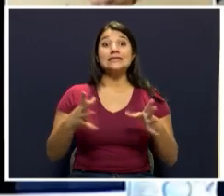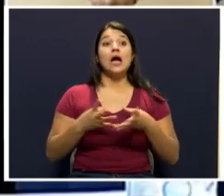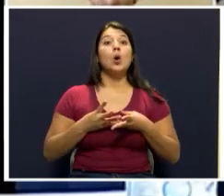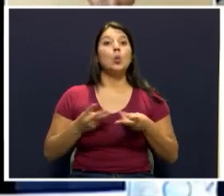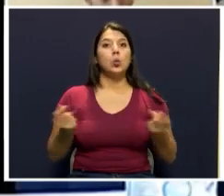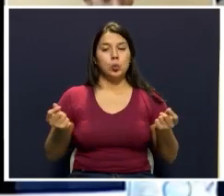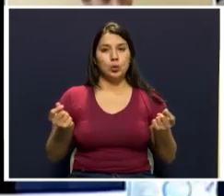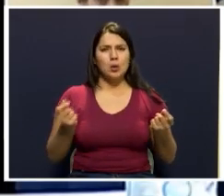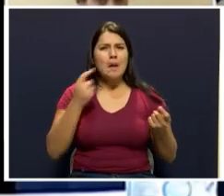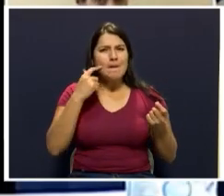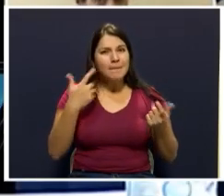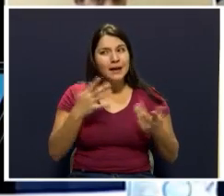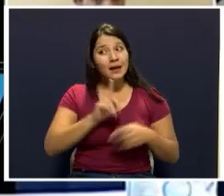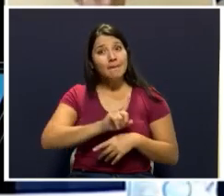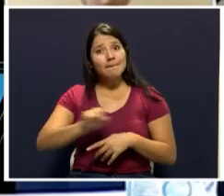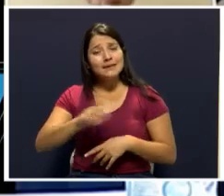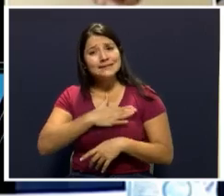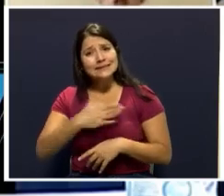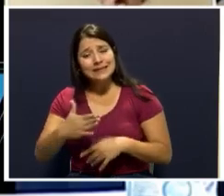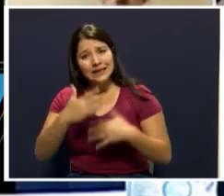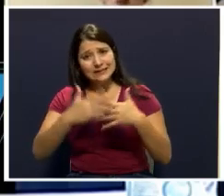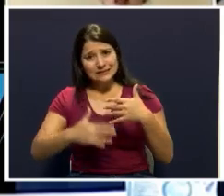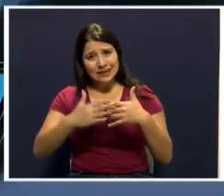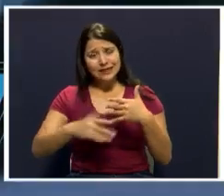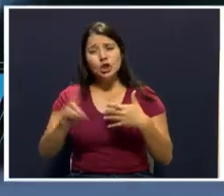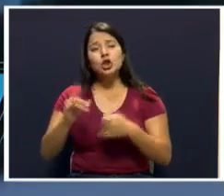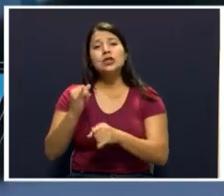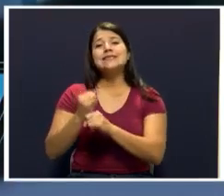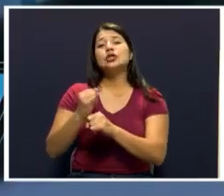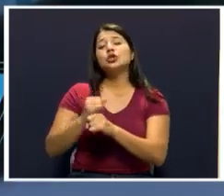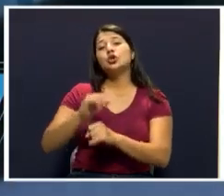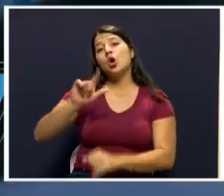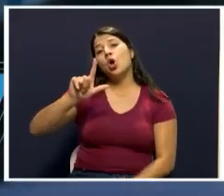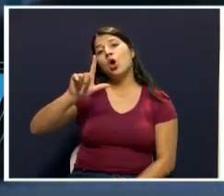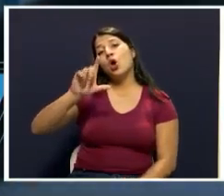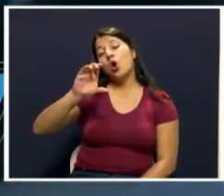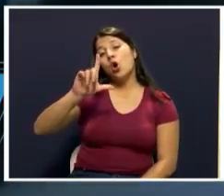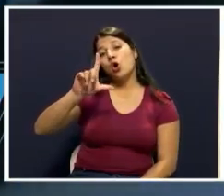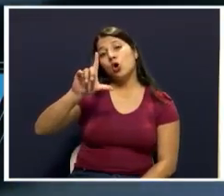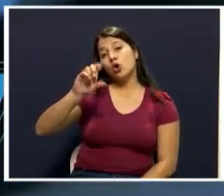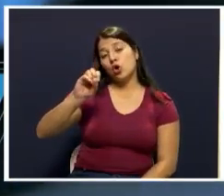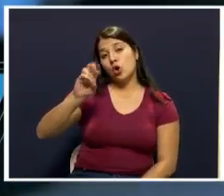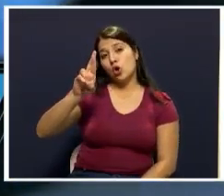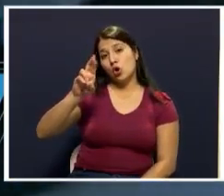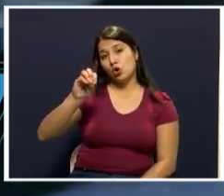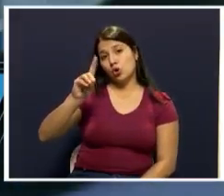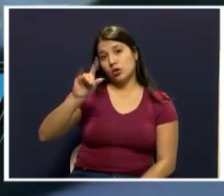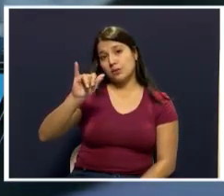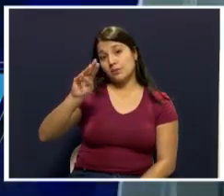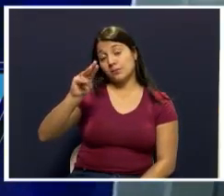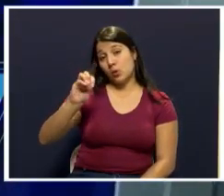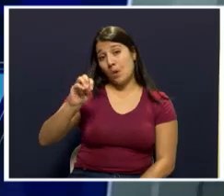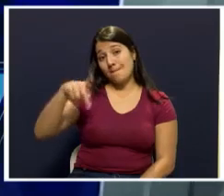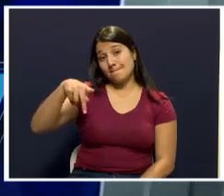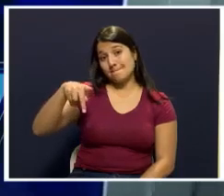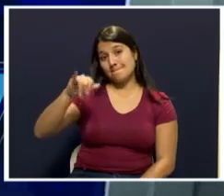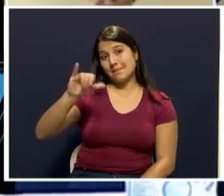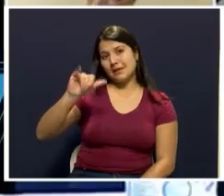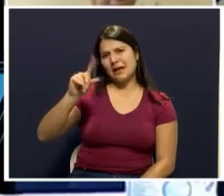hagan la donación de sangre en el Instituto Clodomiro Picado para extraer el plasma y lograr crear un medicamento contra el